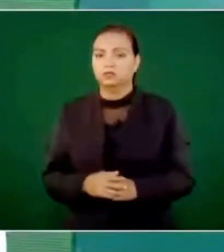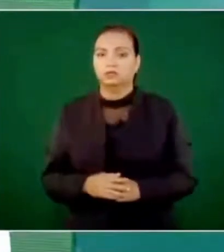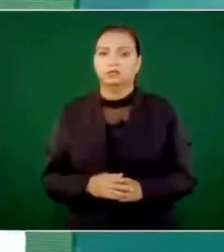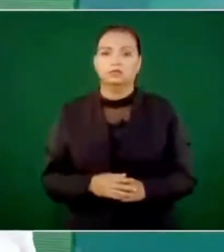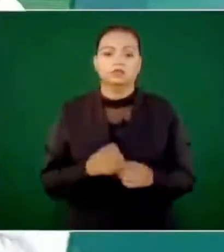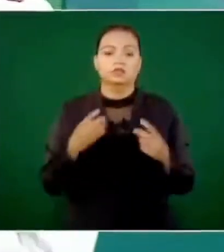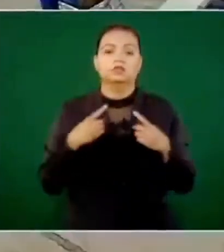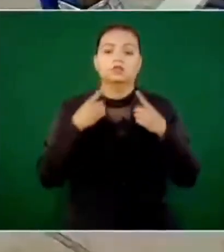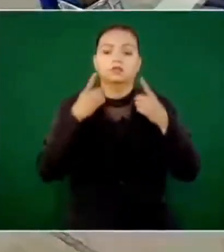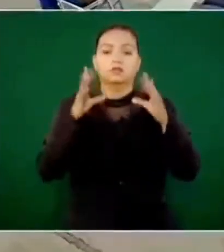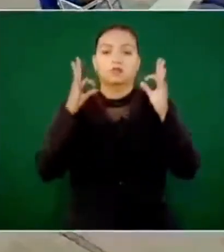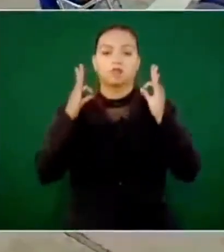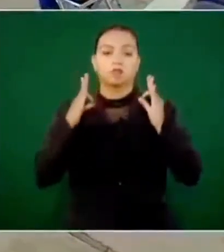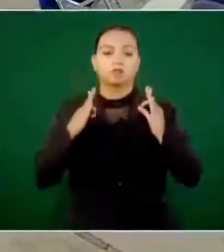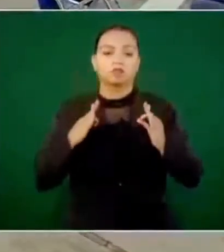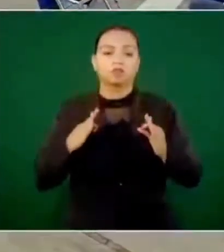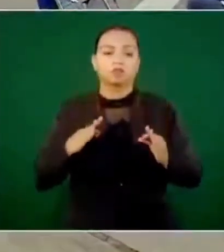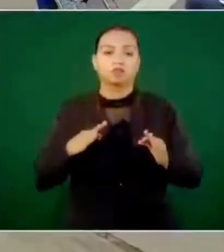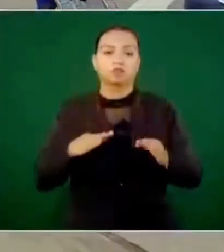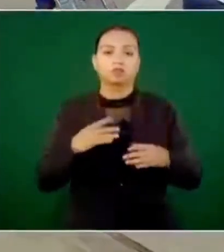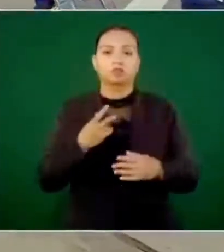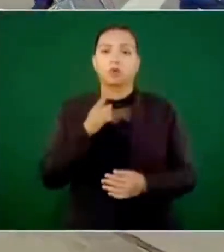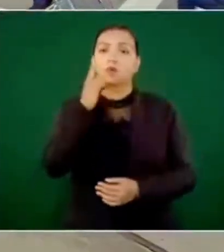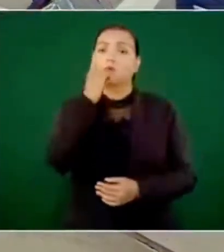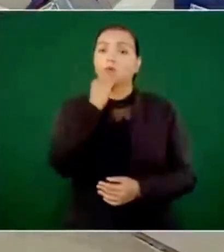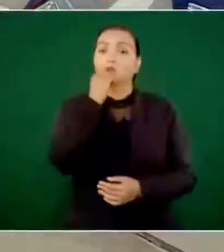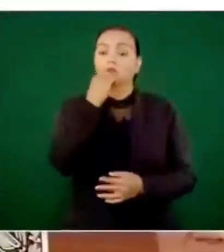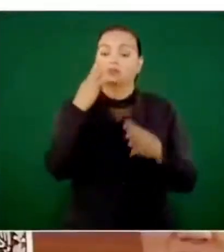les ponían traje de la policía